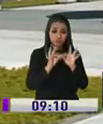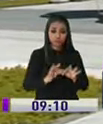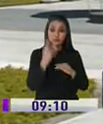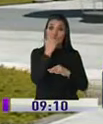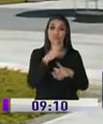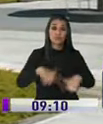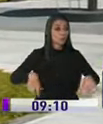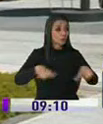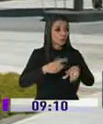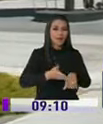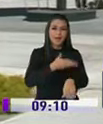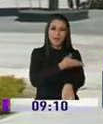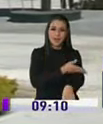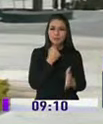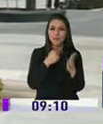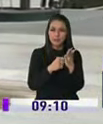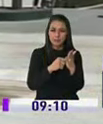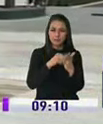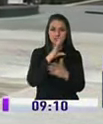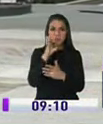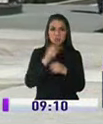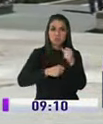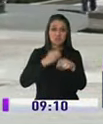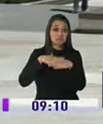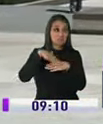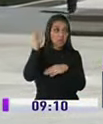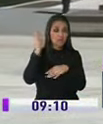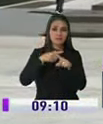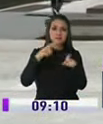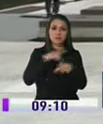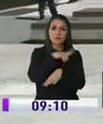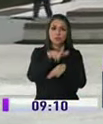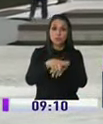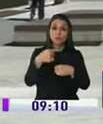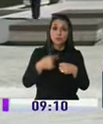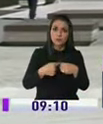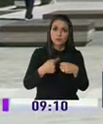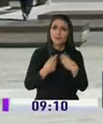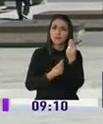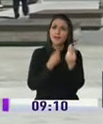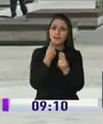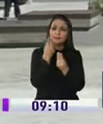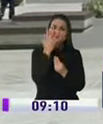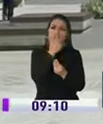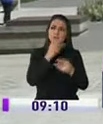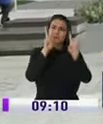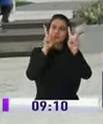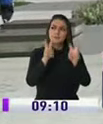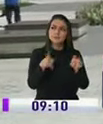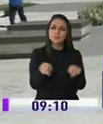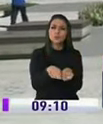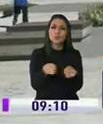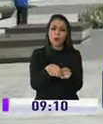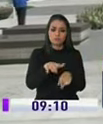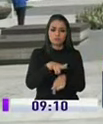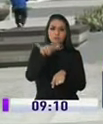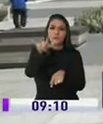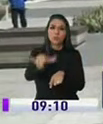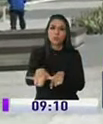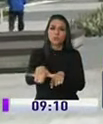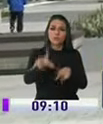dado que aquí funcionó por más de medio siglo el antiguo aeropuerto de Quito, hemos tratado de buscar una temática que esté relacionada de cierta forma